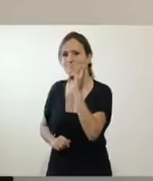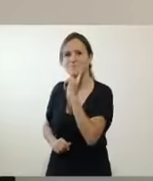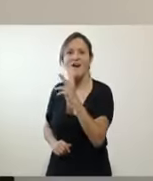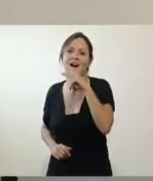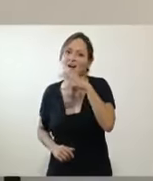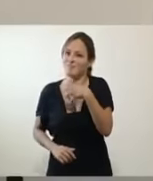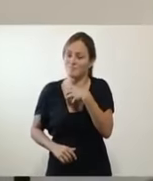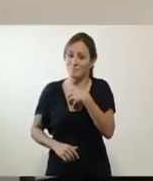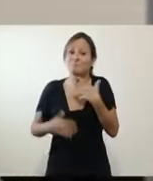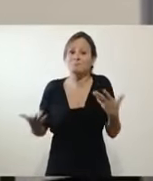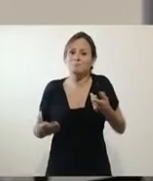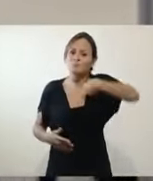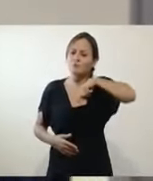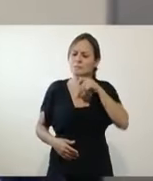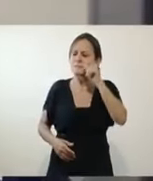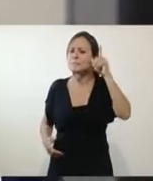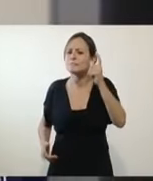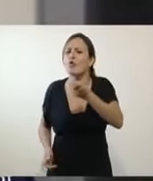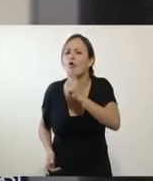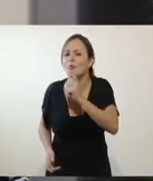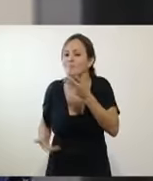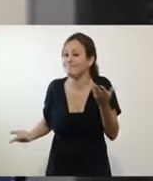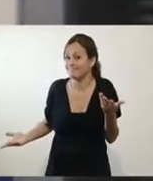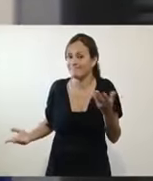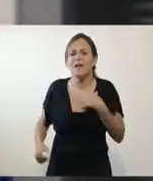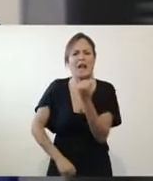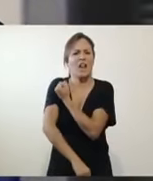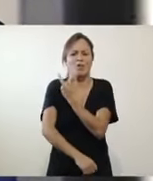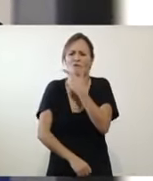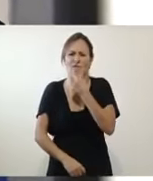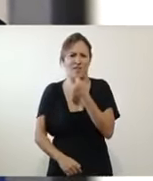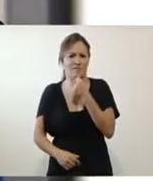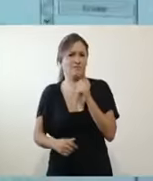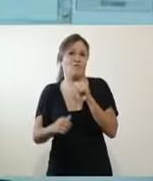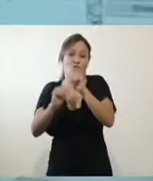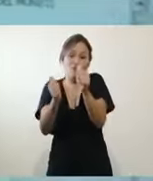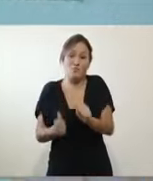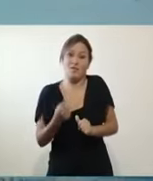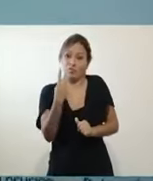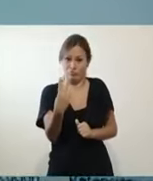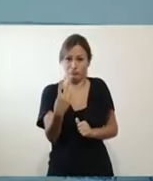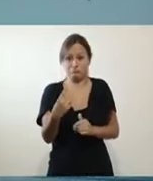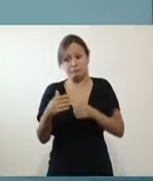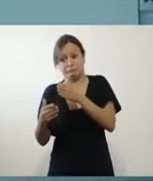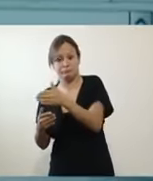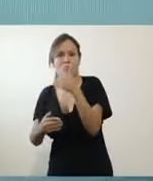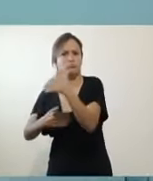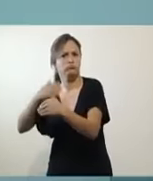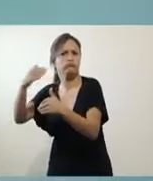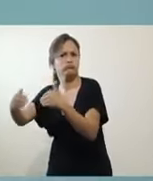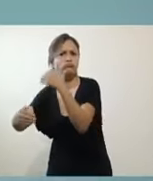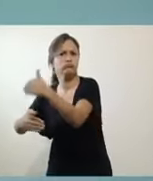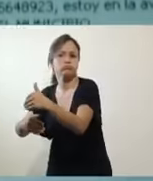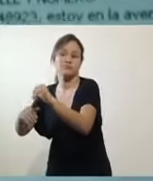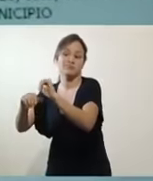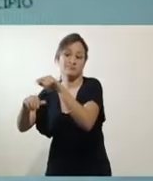no sabemos cómo identificar que la persona es sorda. El registro es muy fácil, hay dos formas de registrarse. Una forma extensa que es a